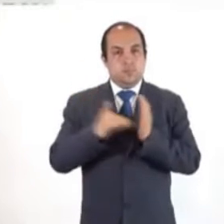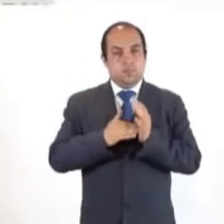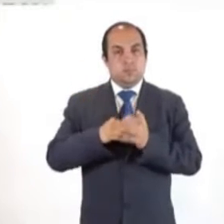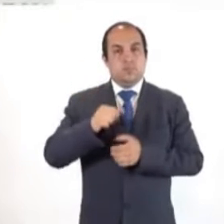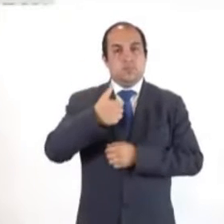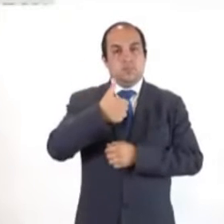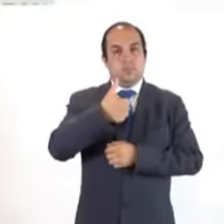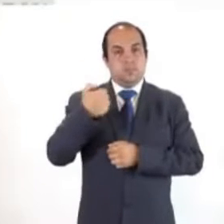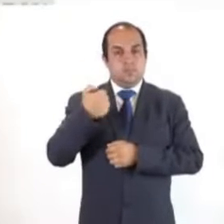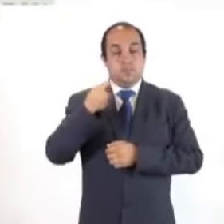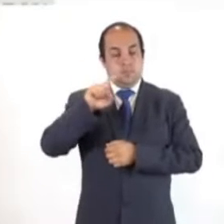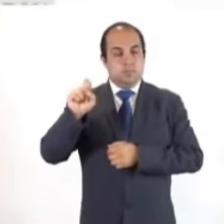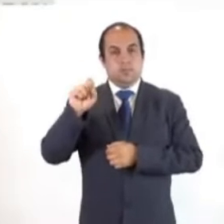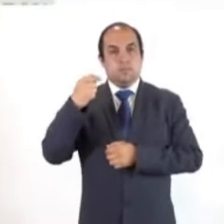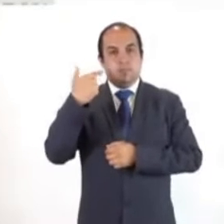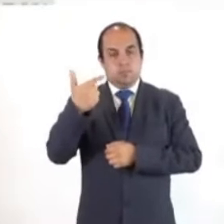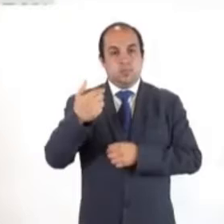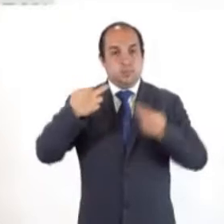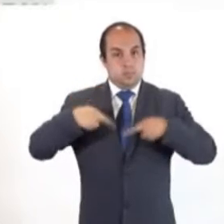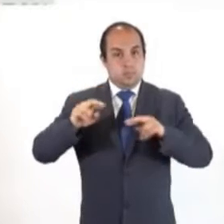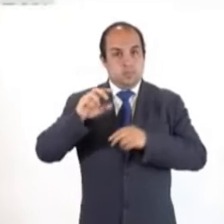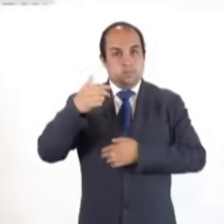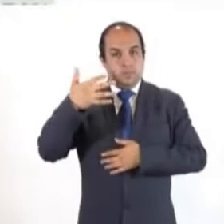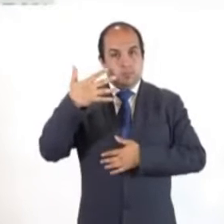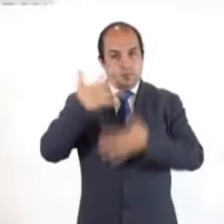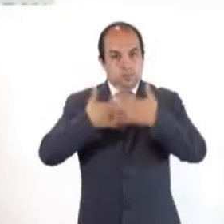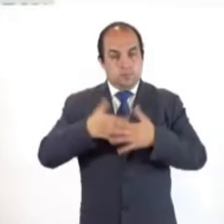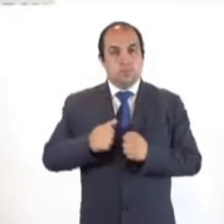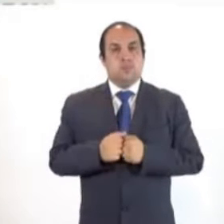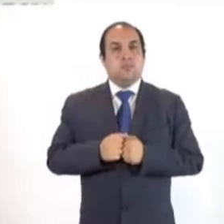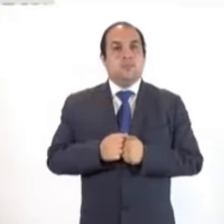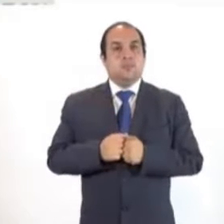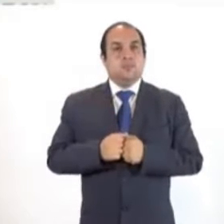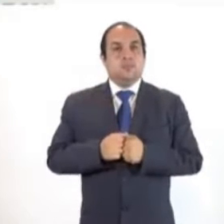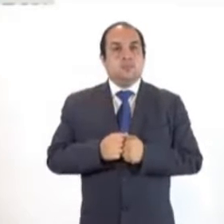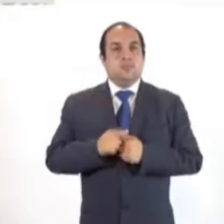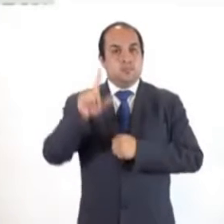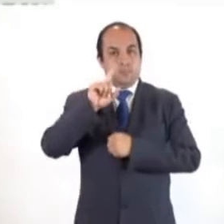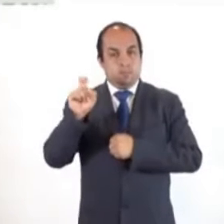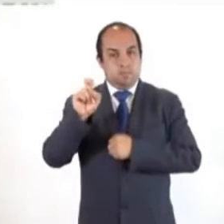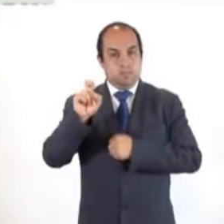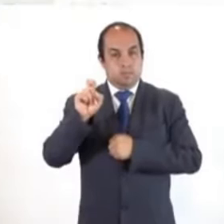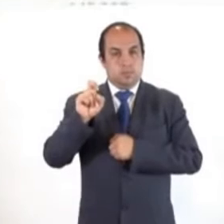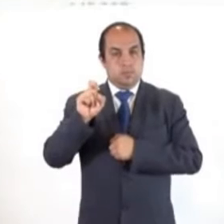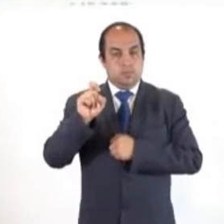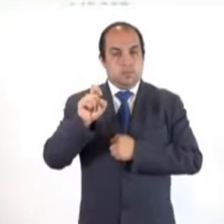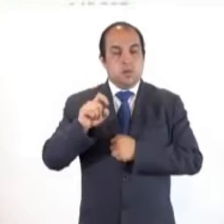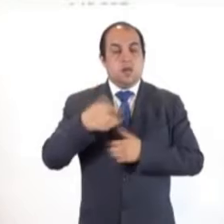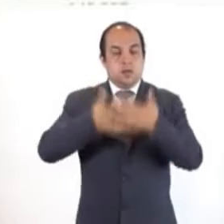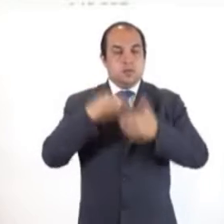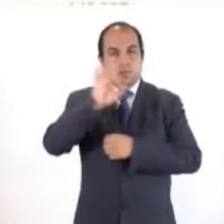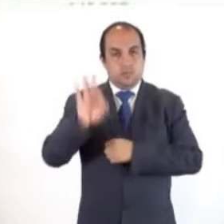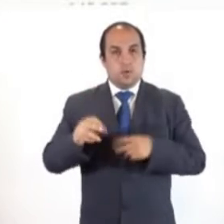191,607, que representa el 15% del universo objetivo de personas de esta edad. Muy